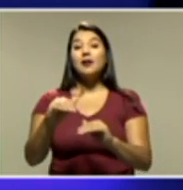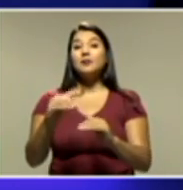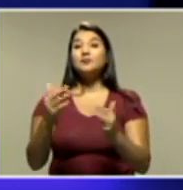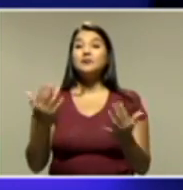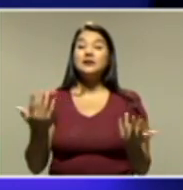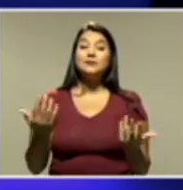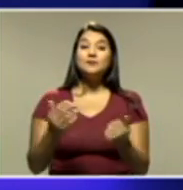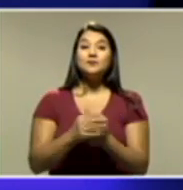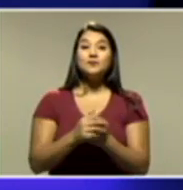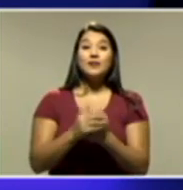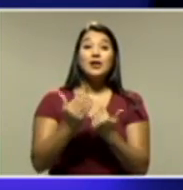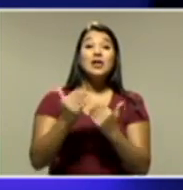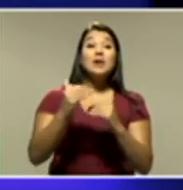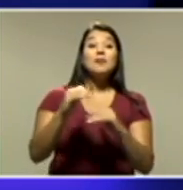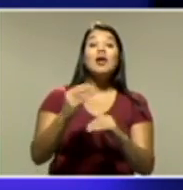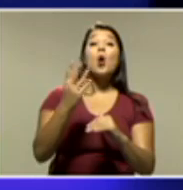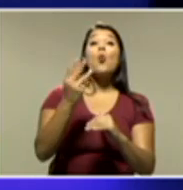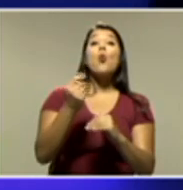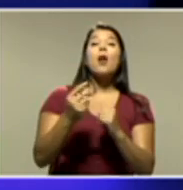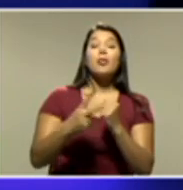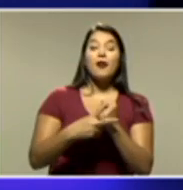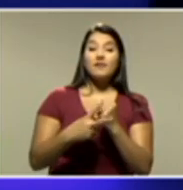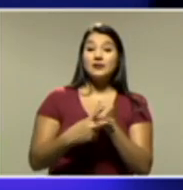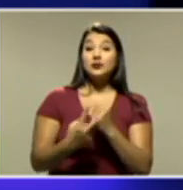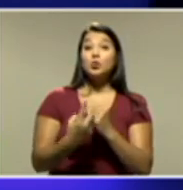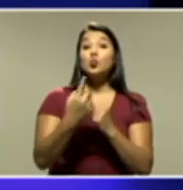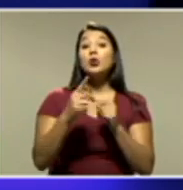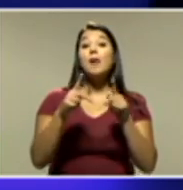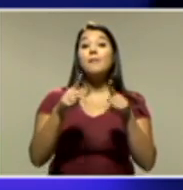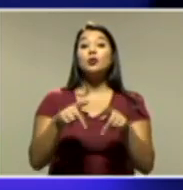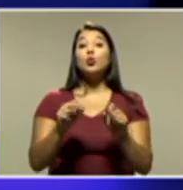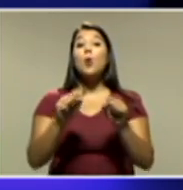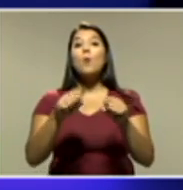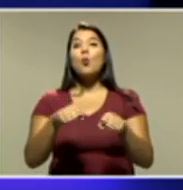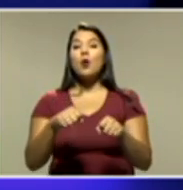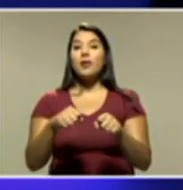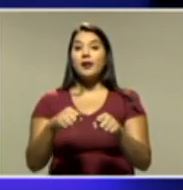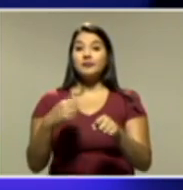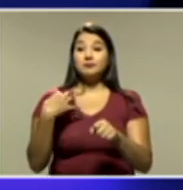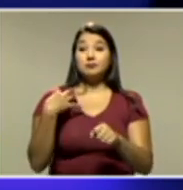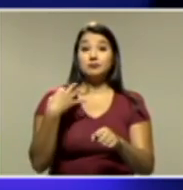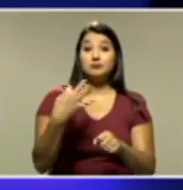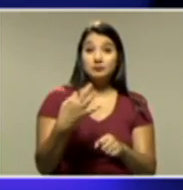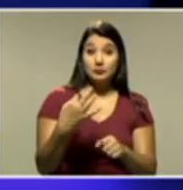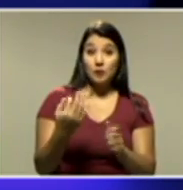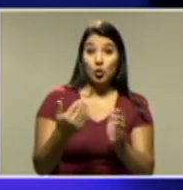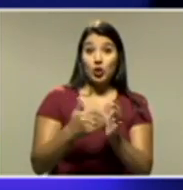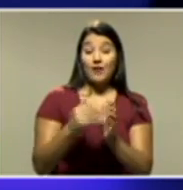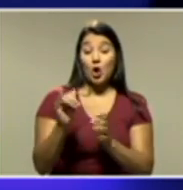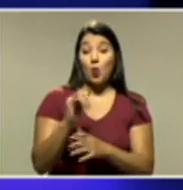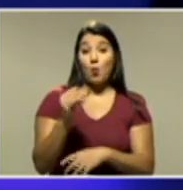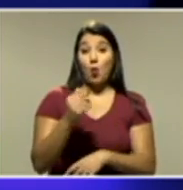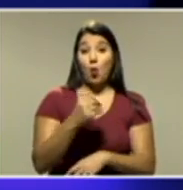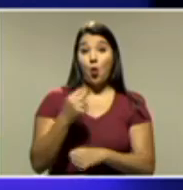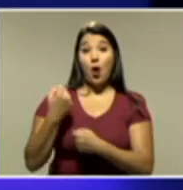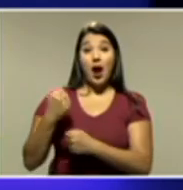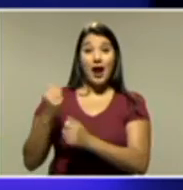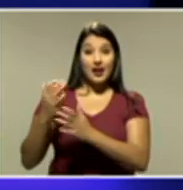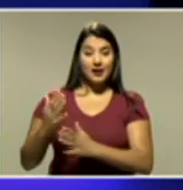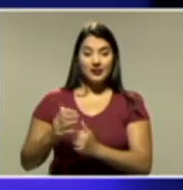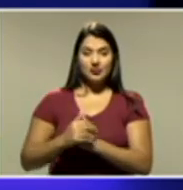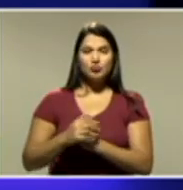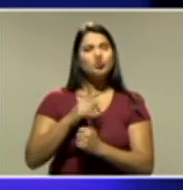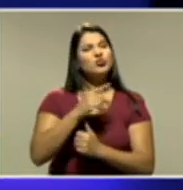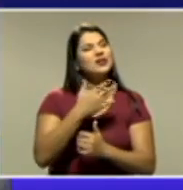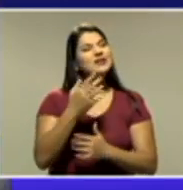la cantidad de veces que alguien puede ser reelecto en un cargo de alcalde. ¿Cuál es la visión del tribunal